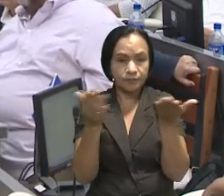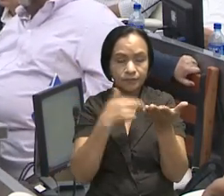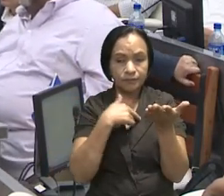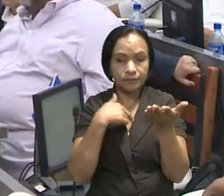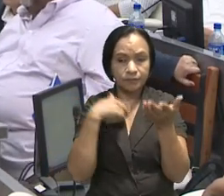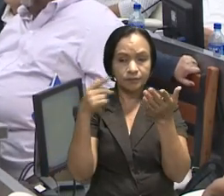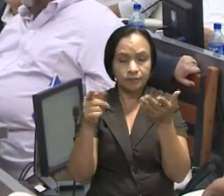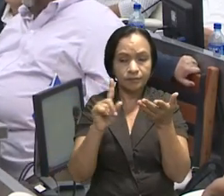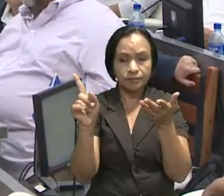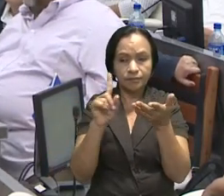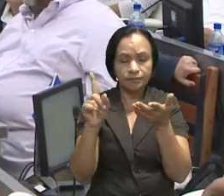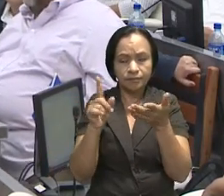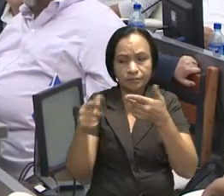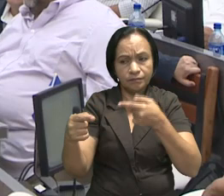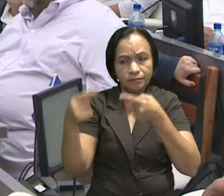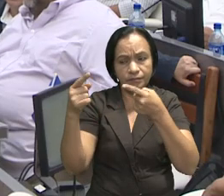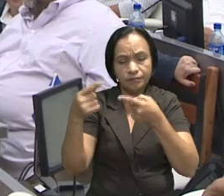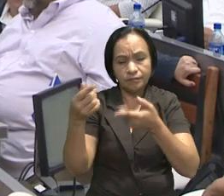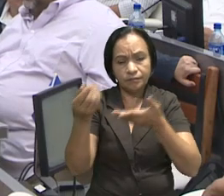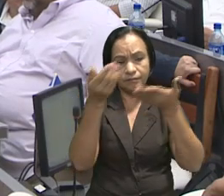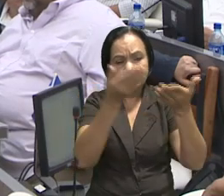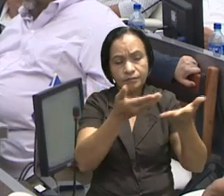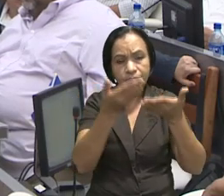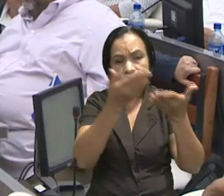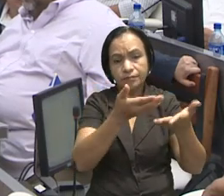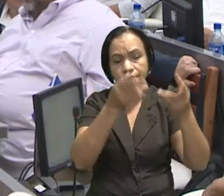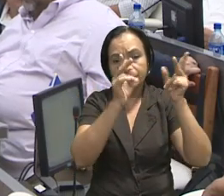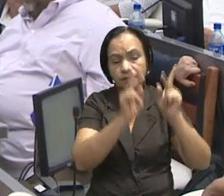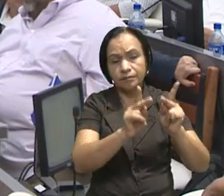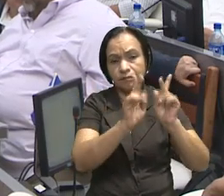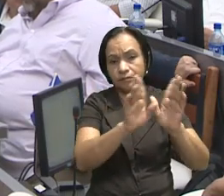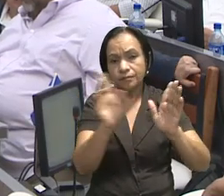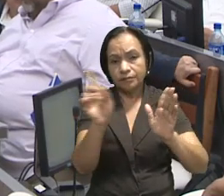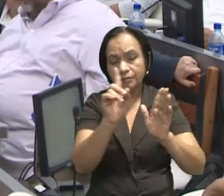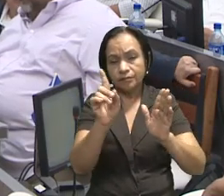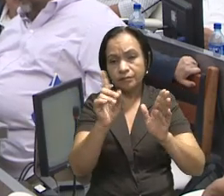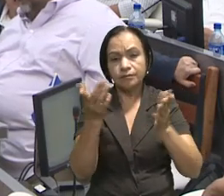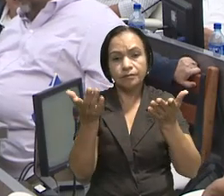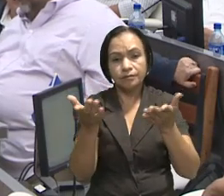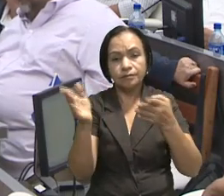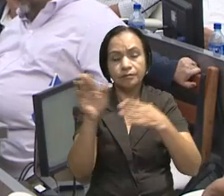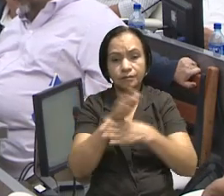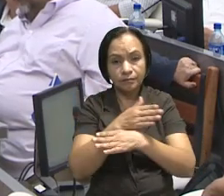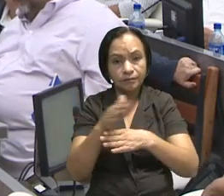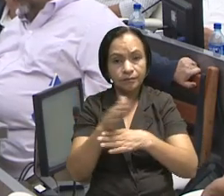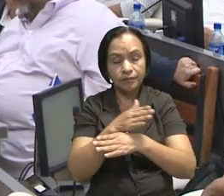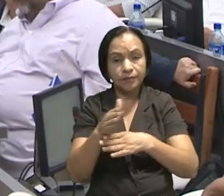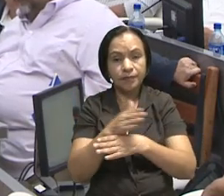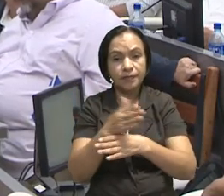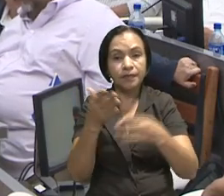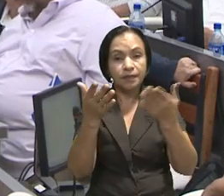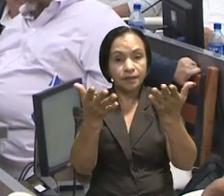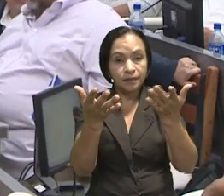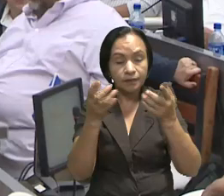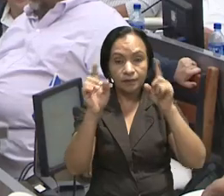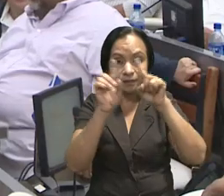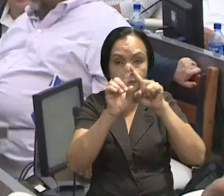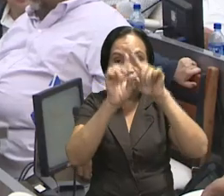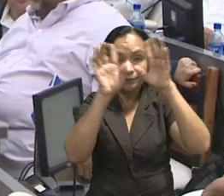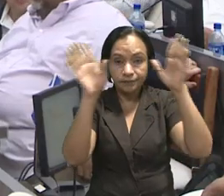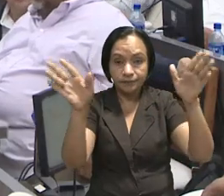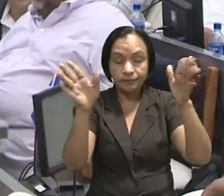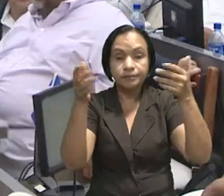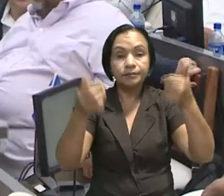en contra del otorgamiento y reconocimiento que se le hace a la persona, muy a lo contrario. Queremos dejar bien claro